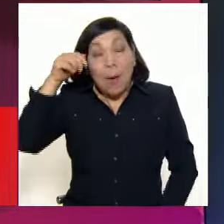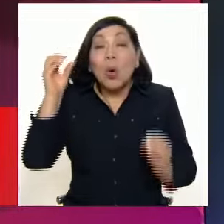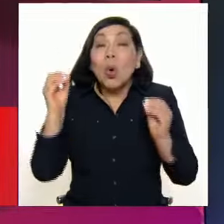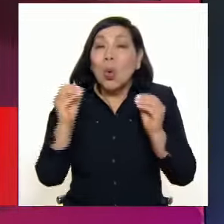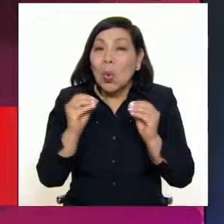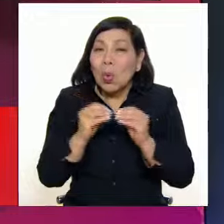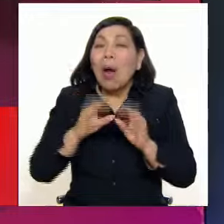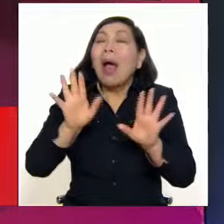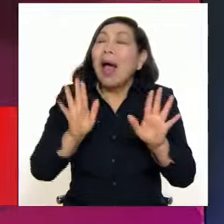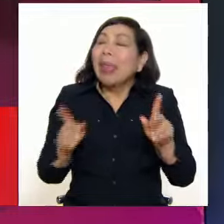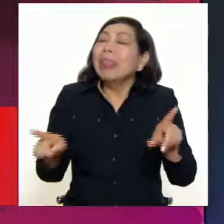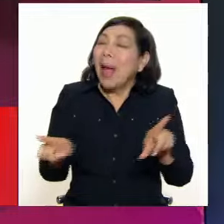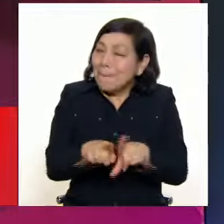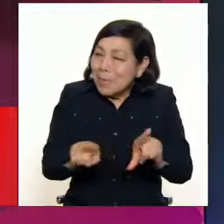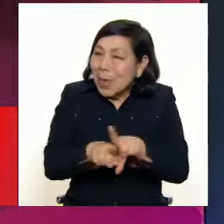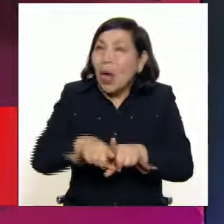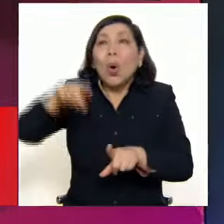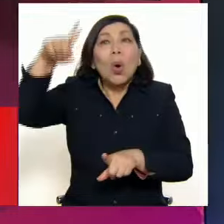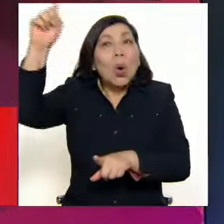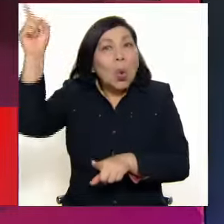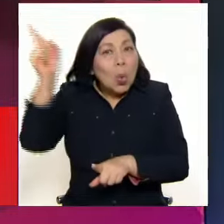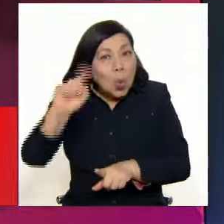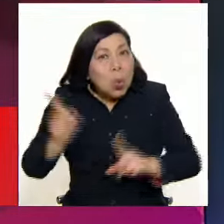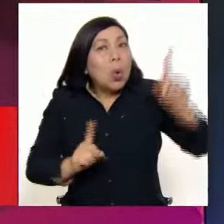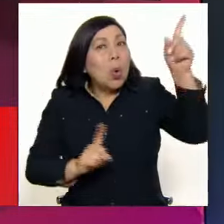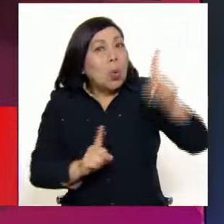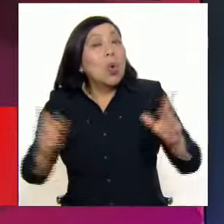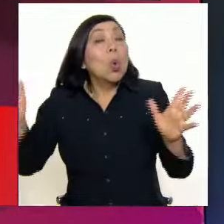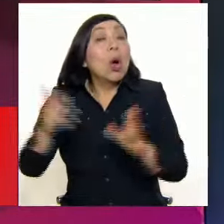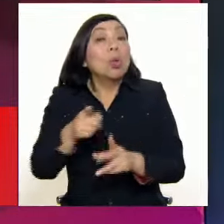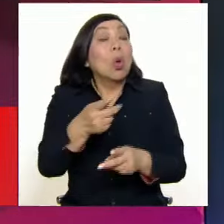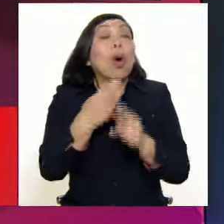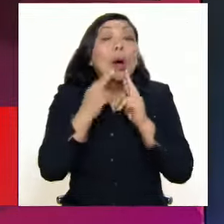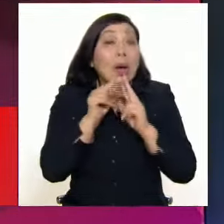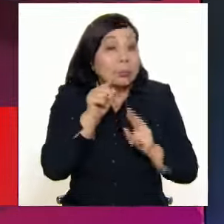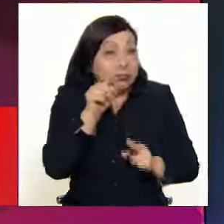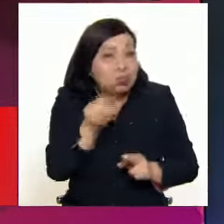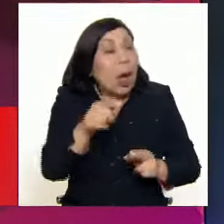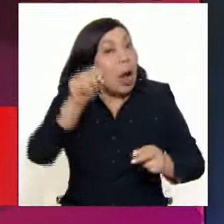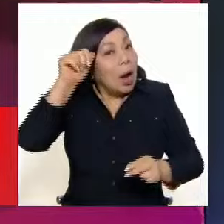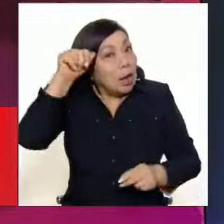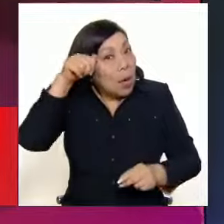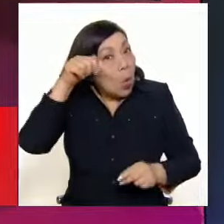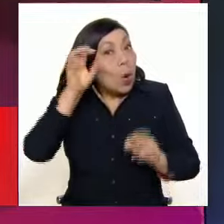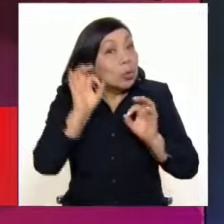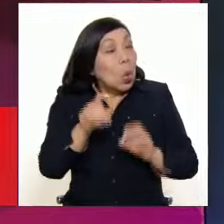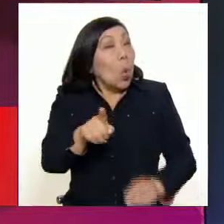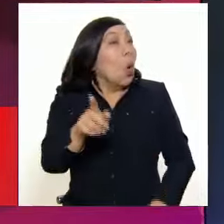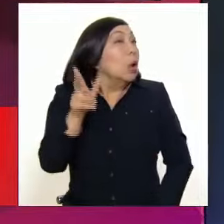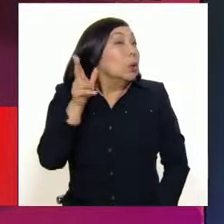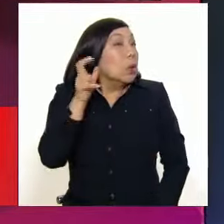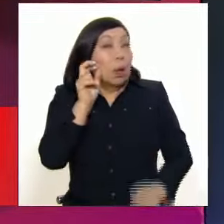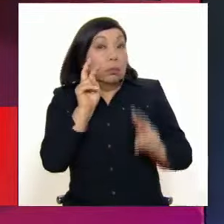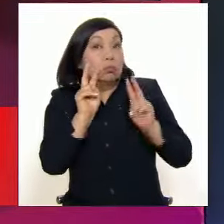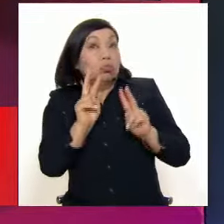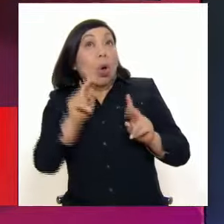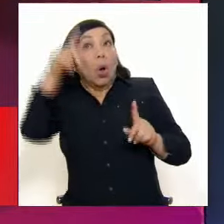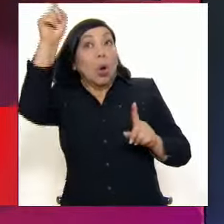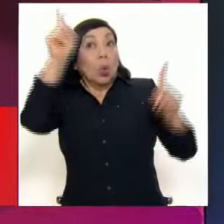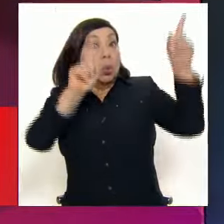con descargas eléctricas y ráfagas de viento. Así que como recomendación, recuerda primero, si escuchas o ves